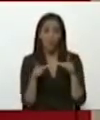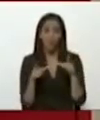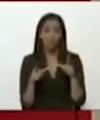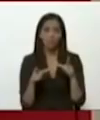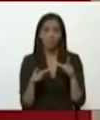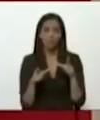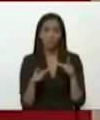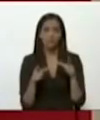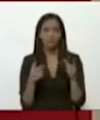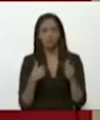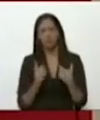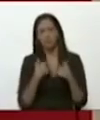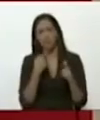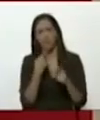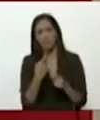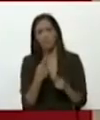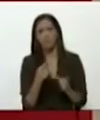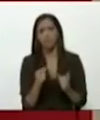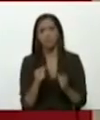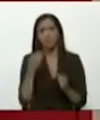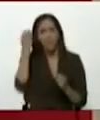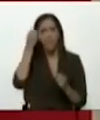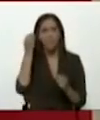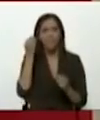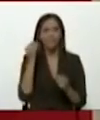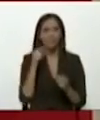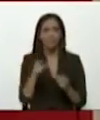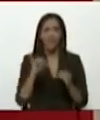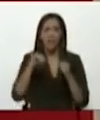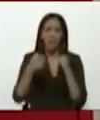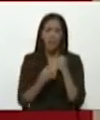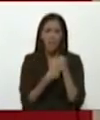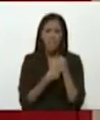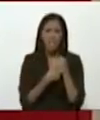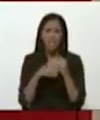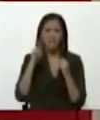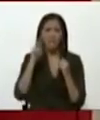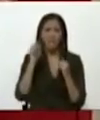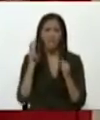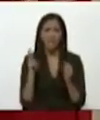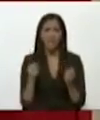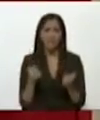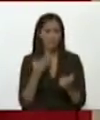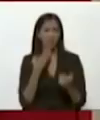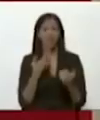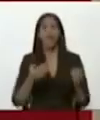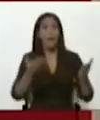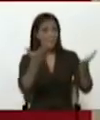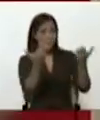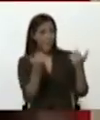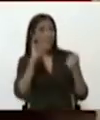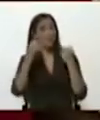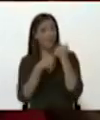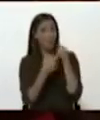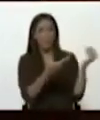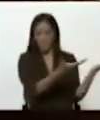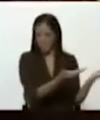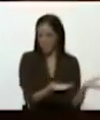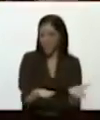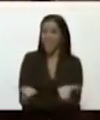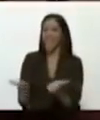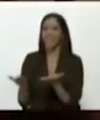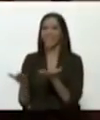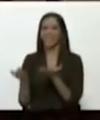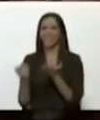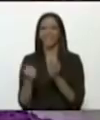me va a tomar la libertad de decir, ¿ustedes creen que ustedes traían a Guaidó para BTV y en BTV lo vamos a entrar? Le vamos a decir, venga, tome. A BTV tome, a